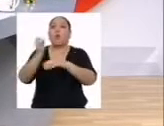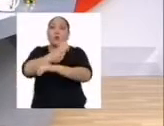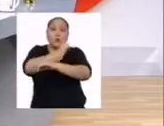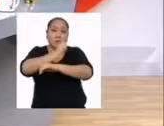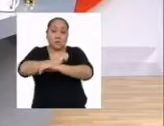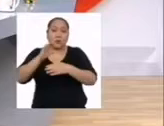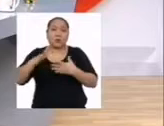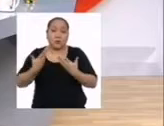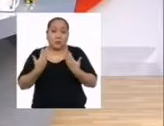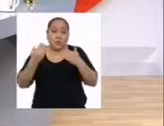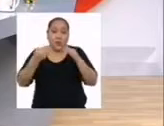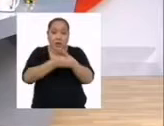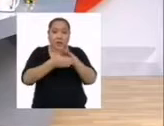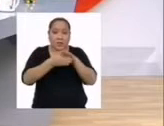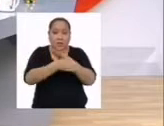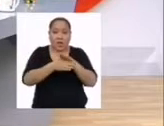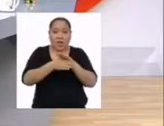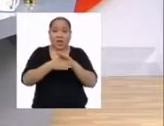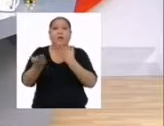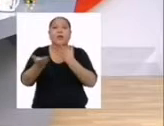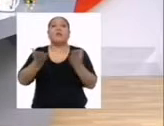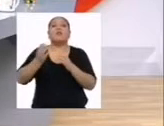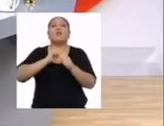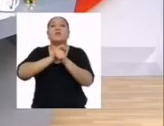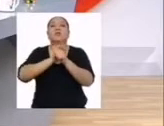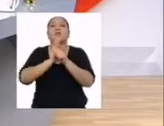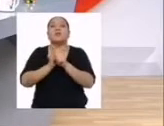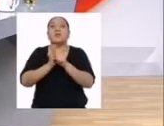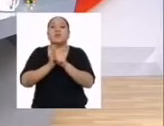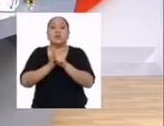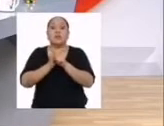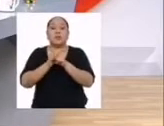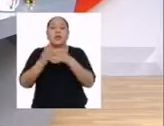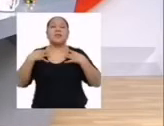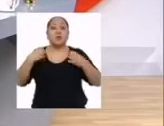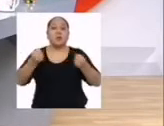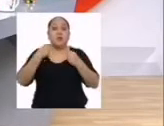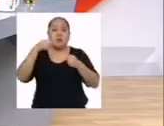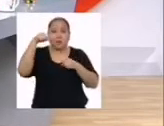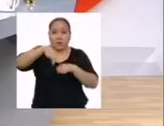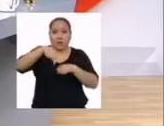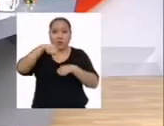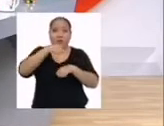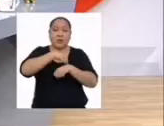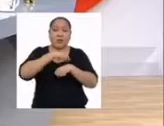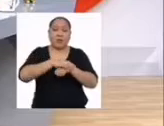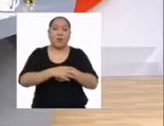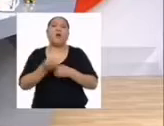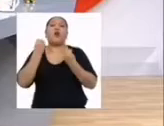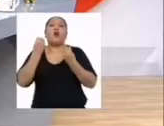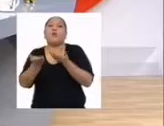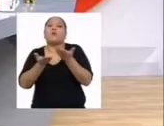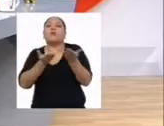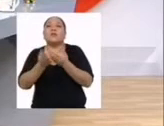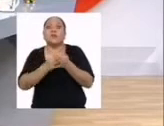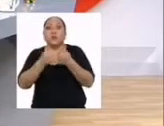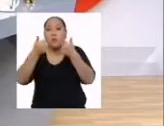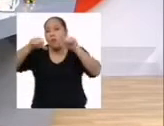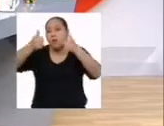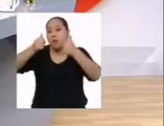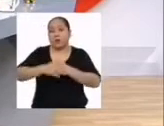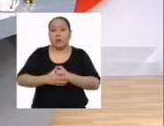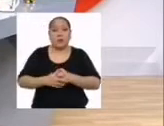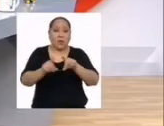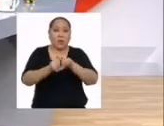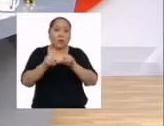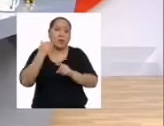a servicios de salud durante la pandemia y cómo es esa atención recibida. También si los adultos mayores y